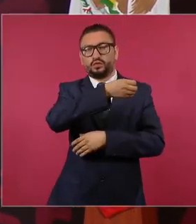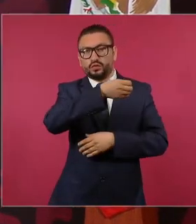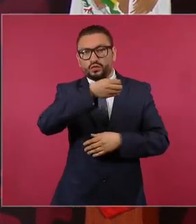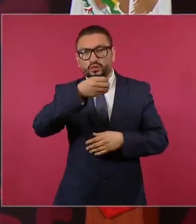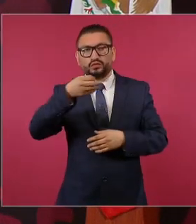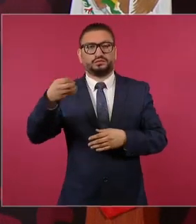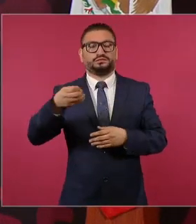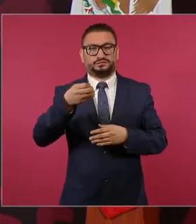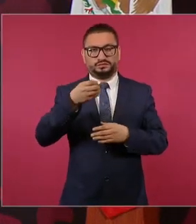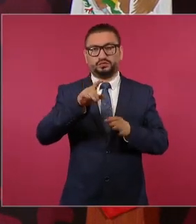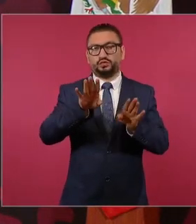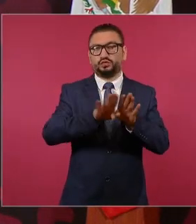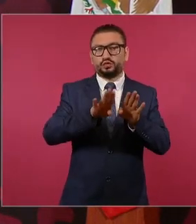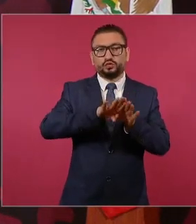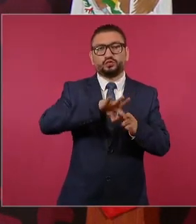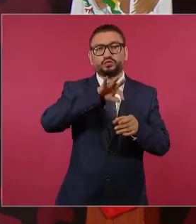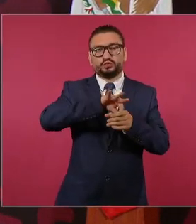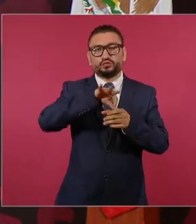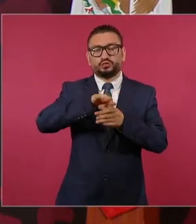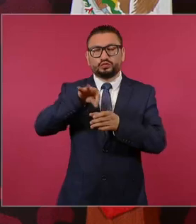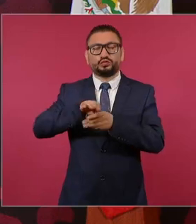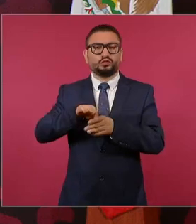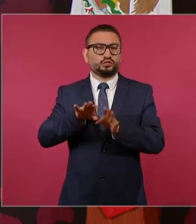se va a llevar a cabo la elección,